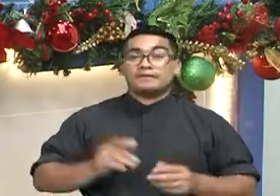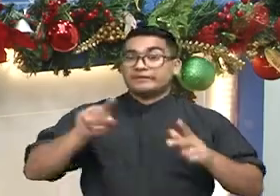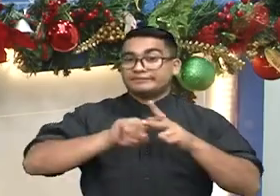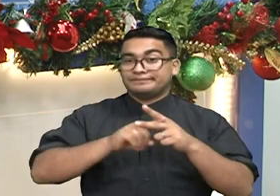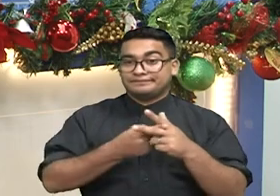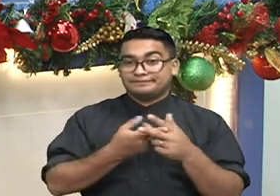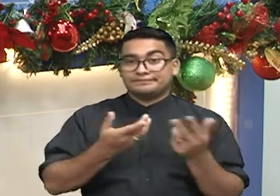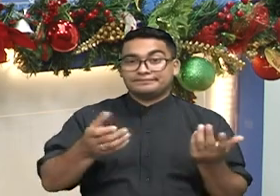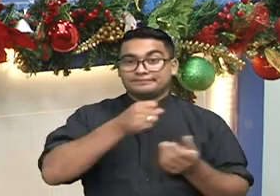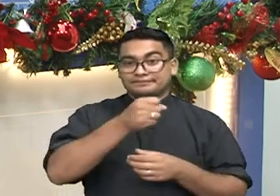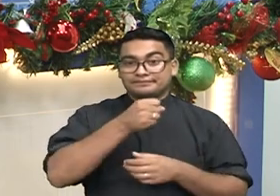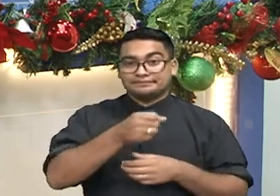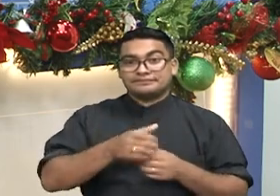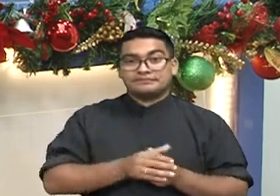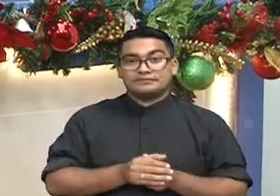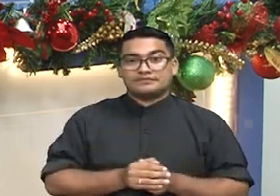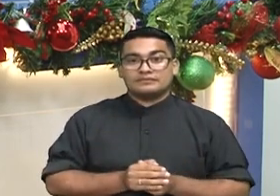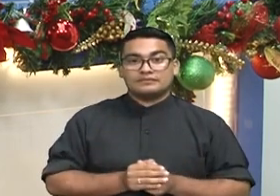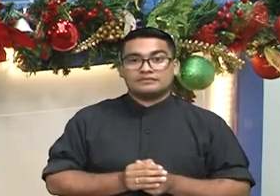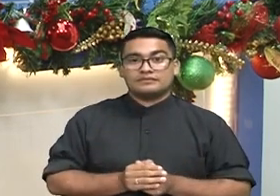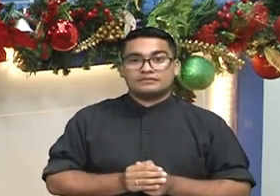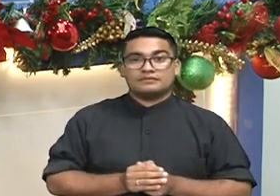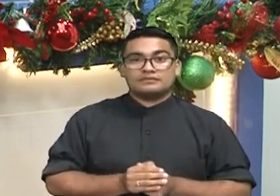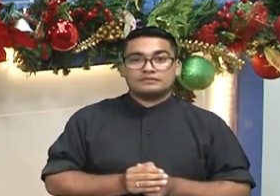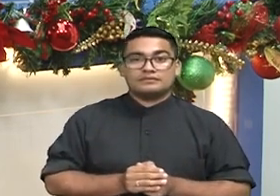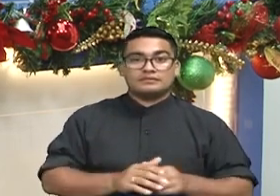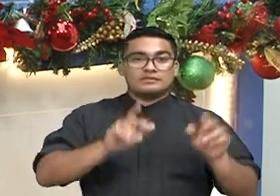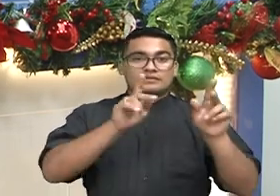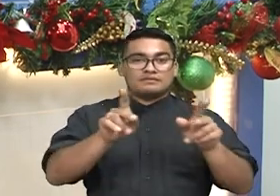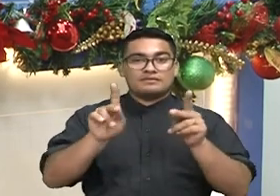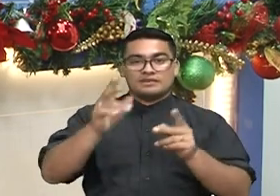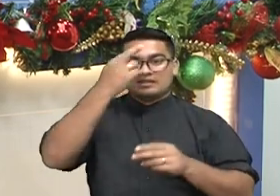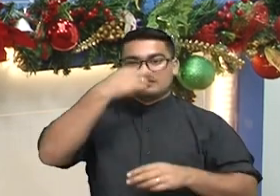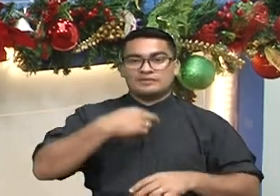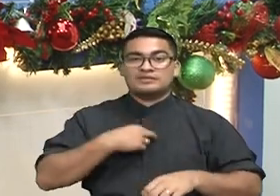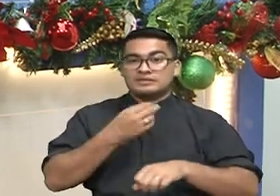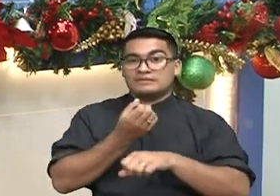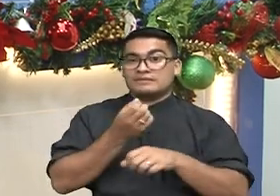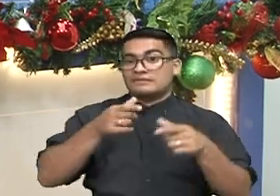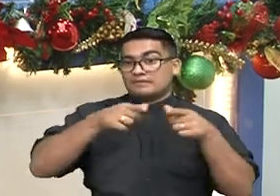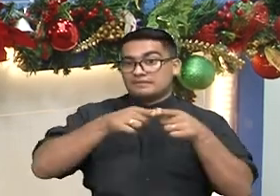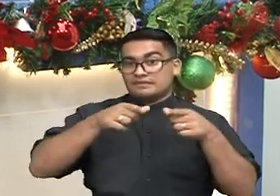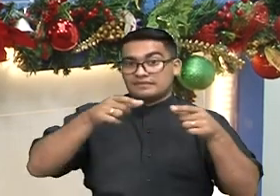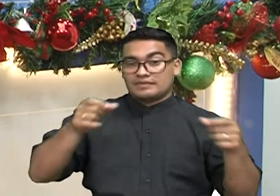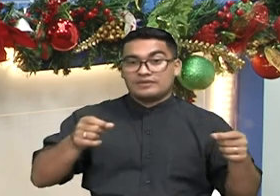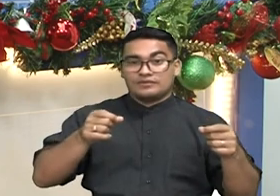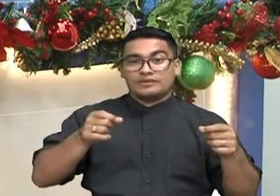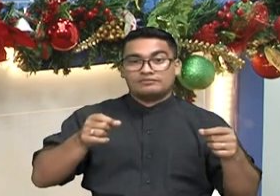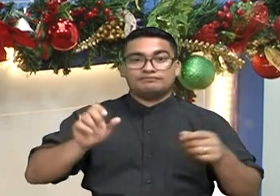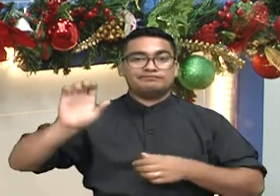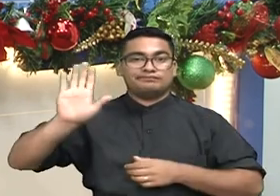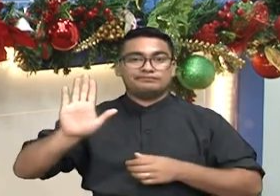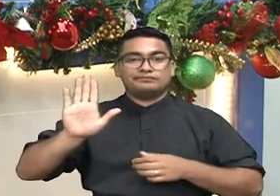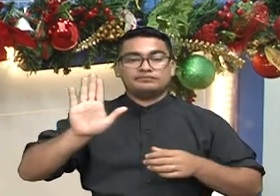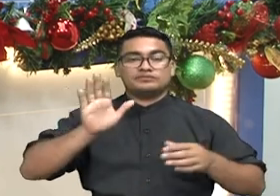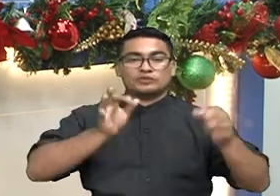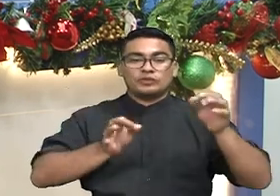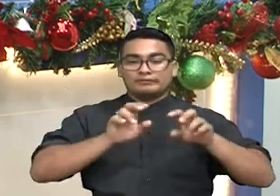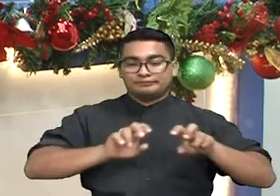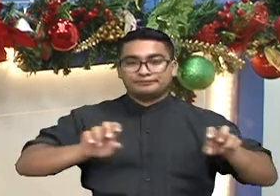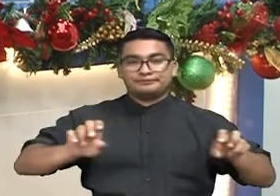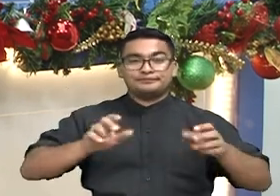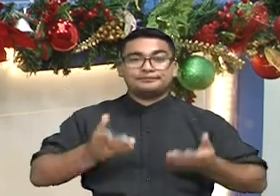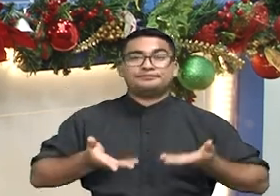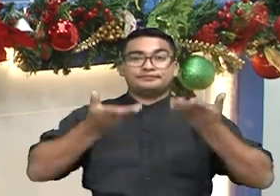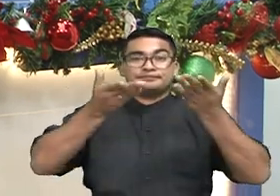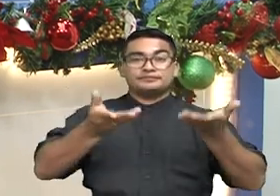Comenzamos nuestro proceso informativo. Autoridades de la Alcaldía de Managua juramentaron al jurado calificador encargado de premiar